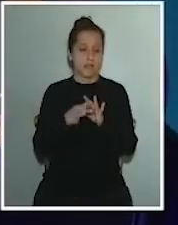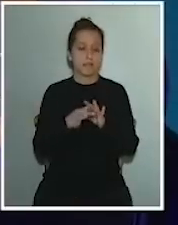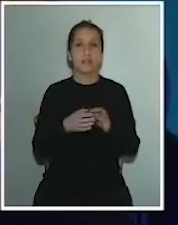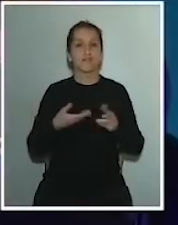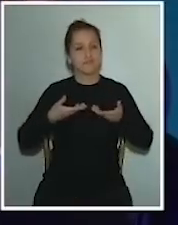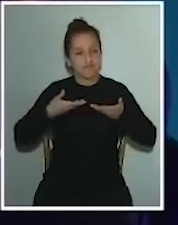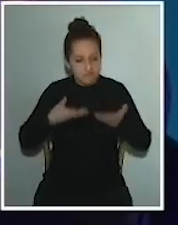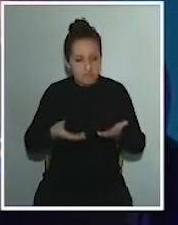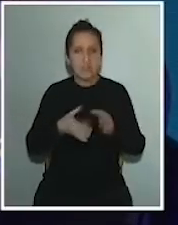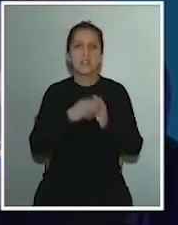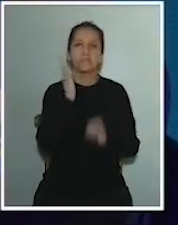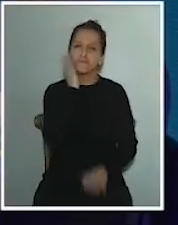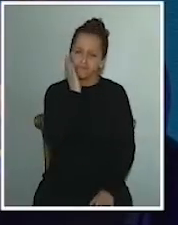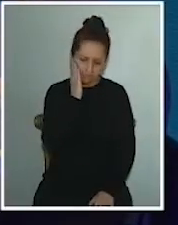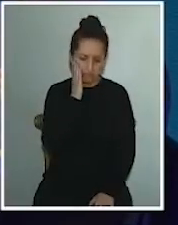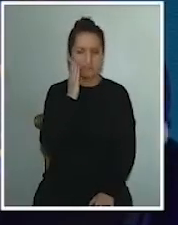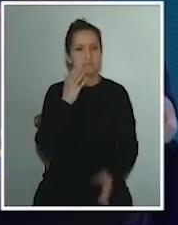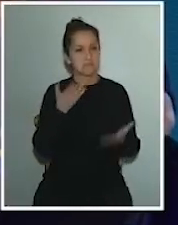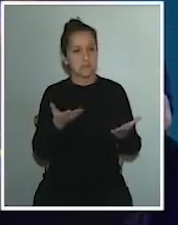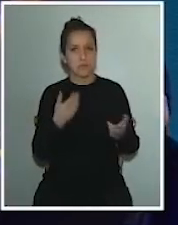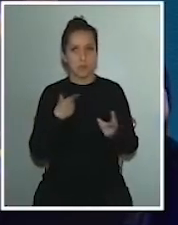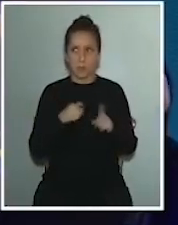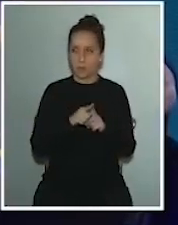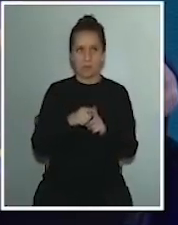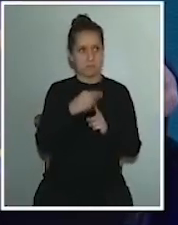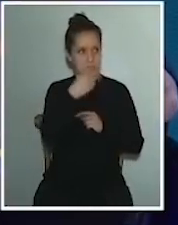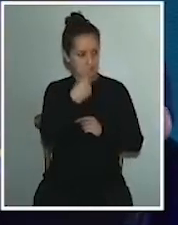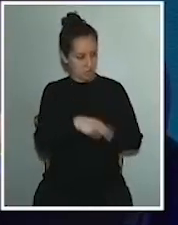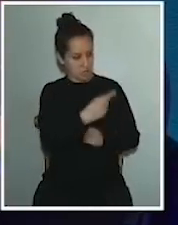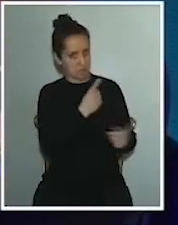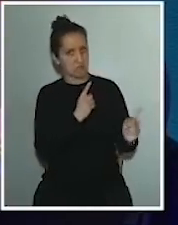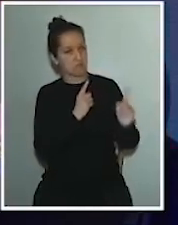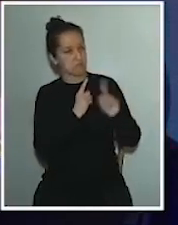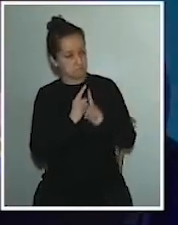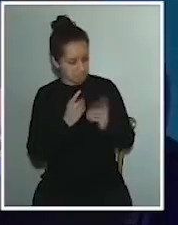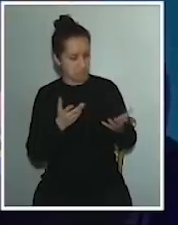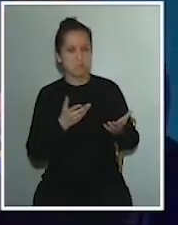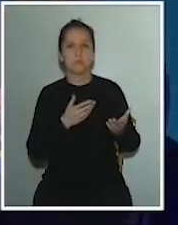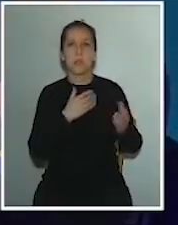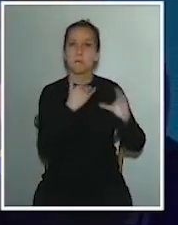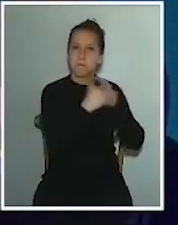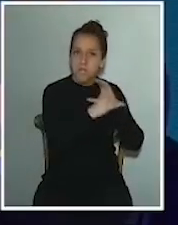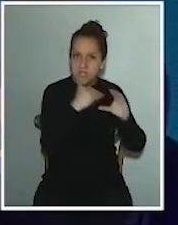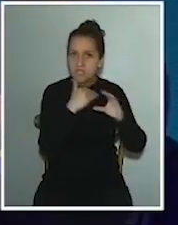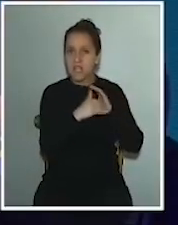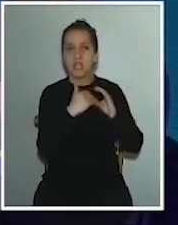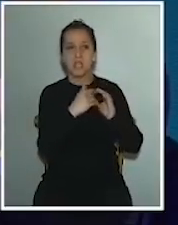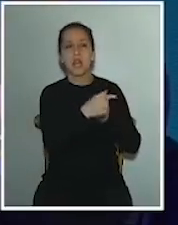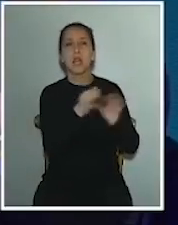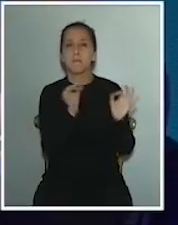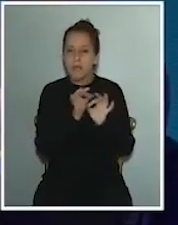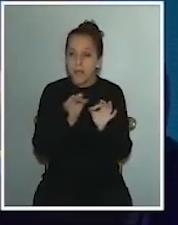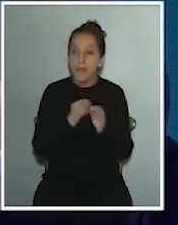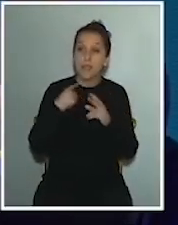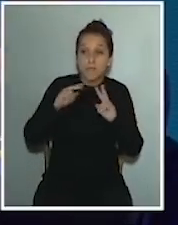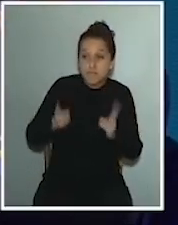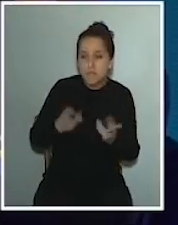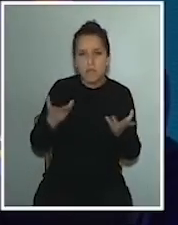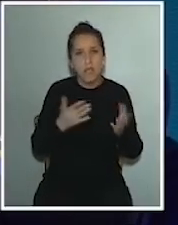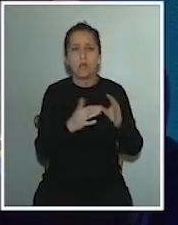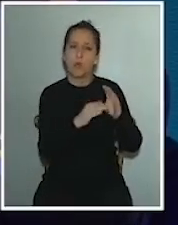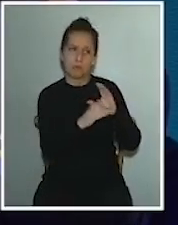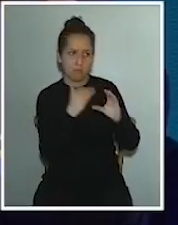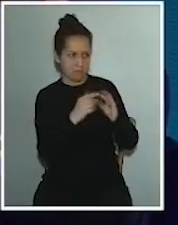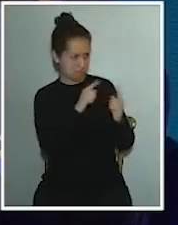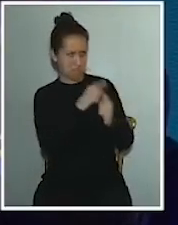preocupación porque al menos yo me sentía atendido por su propio dueño escribía mandaba mensajes explicaba de que se trataba Así que eso